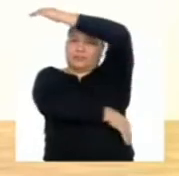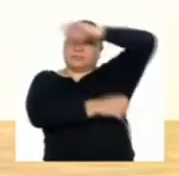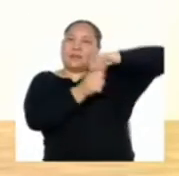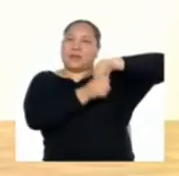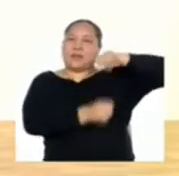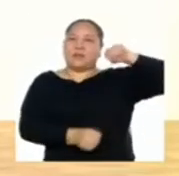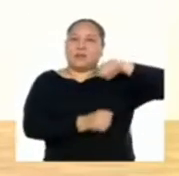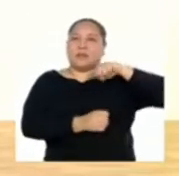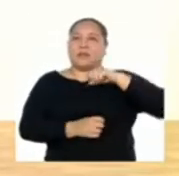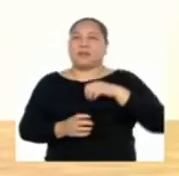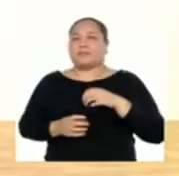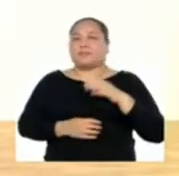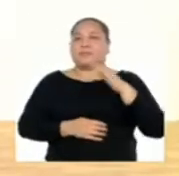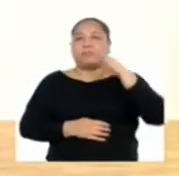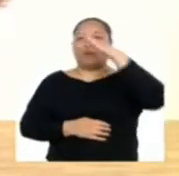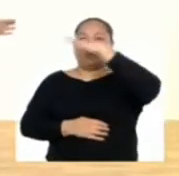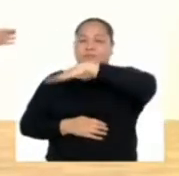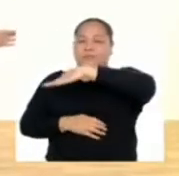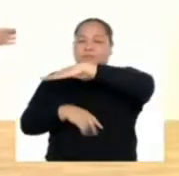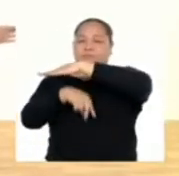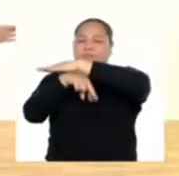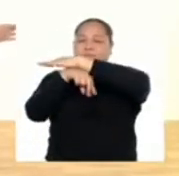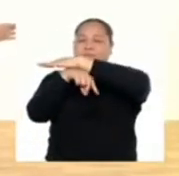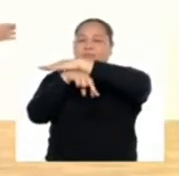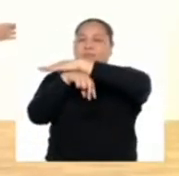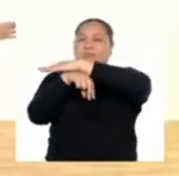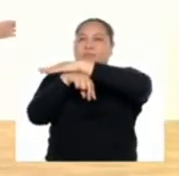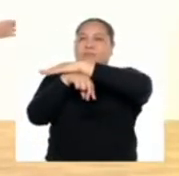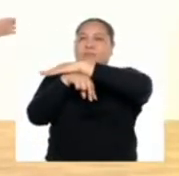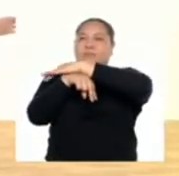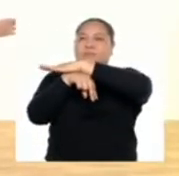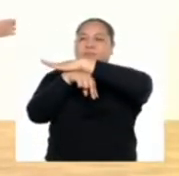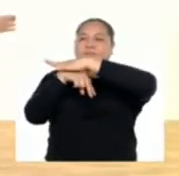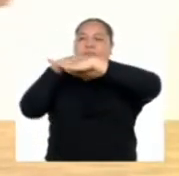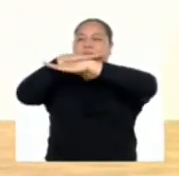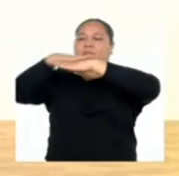Eso. Abro una vez más. Espalda recta.